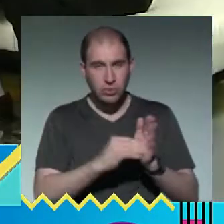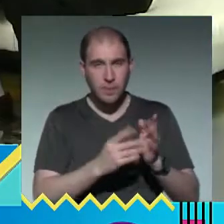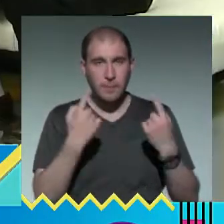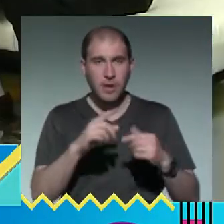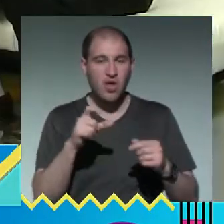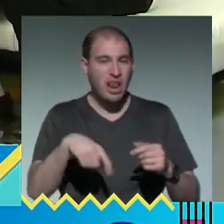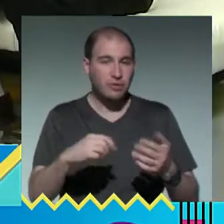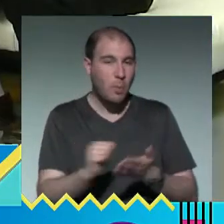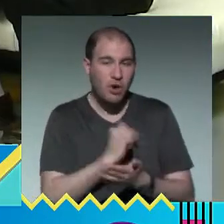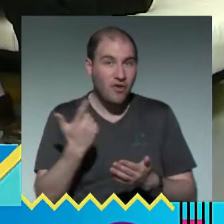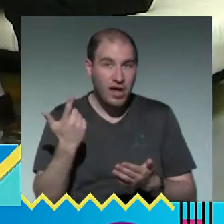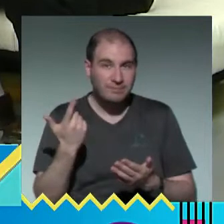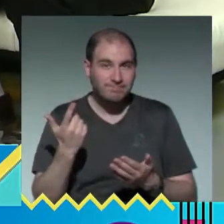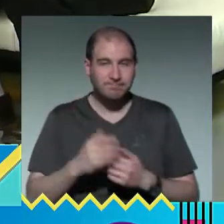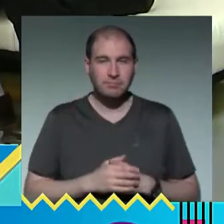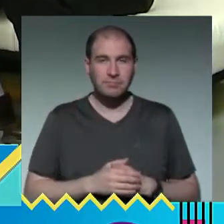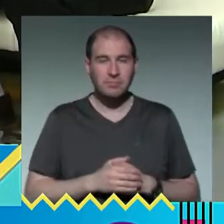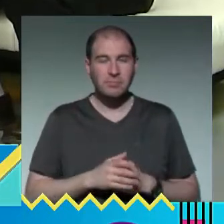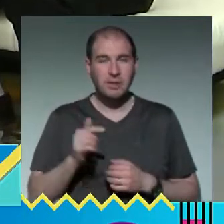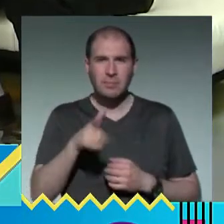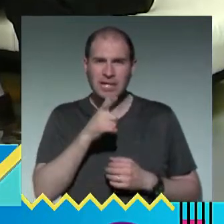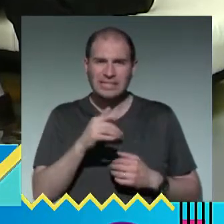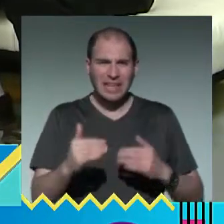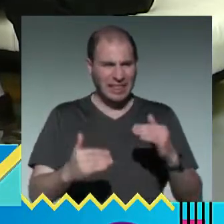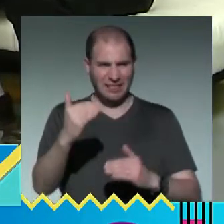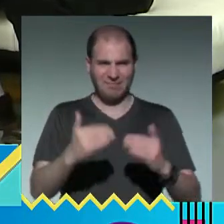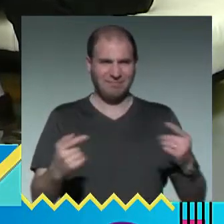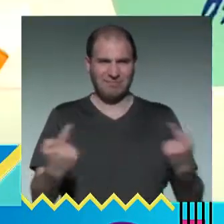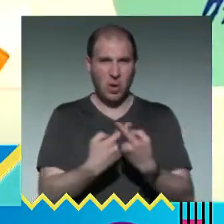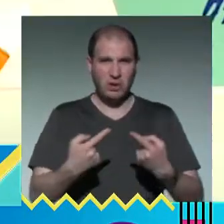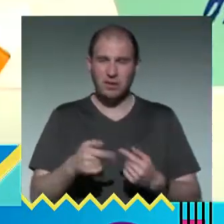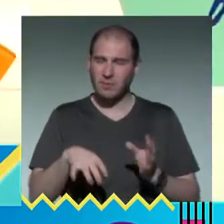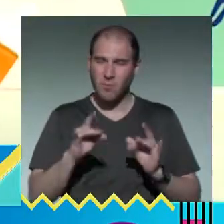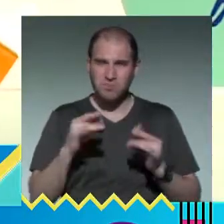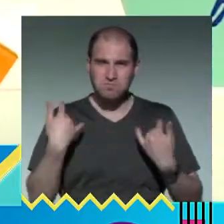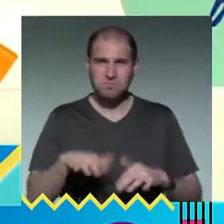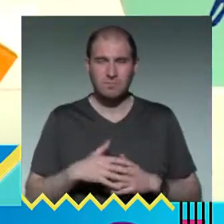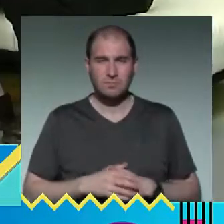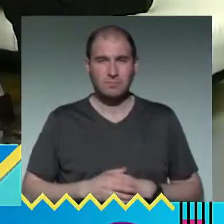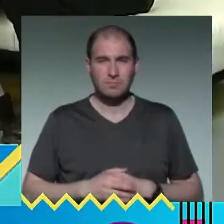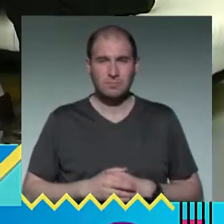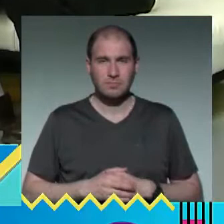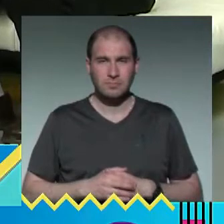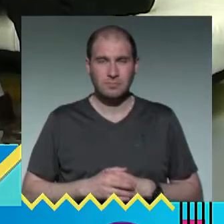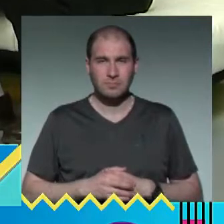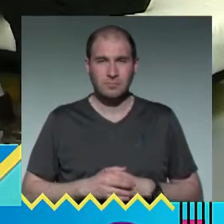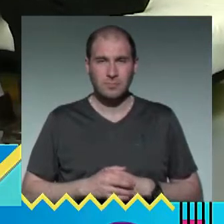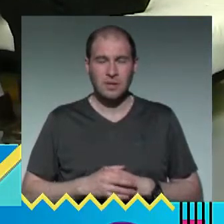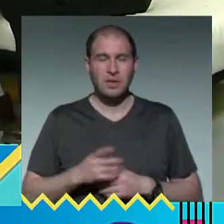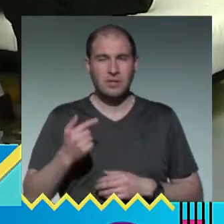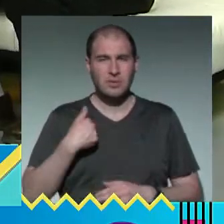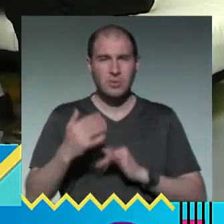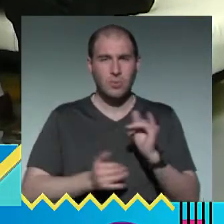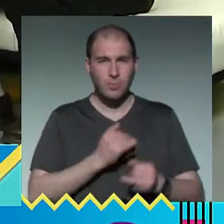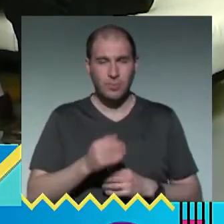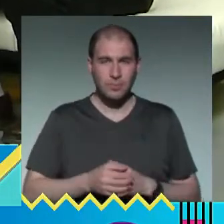abolía la esclavitud. Claro. Entonces había como incongruencias muy fuertes. No. Haciendo referencia a lo